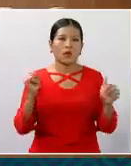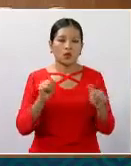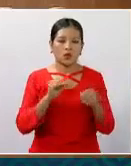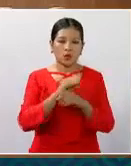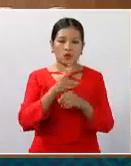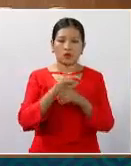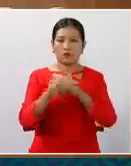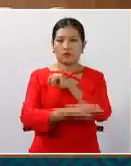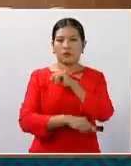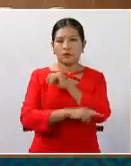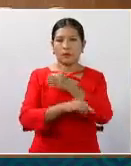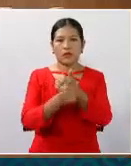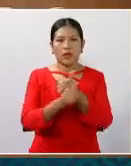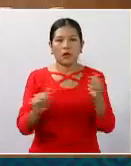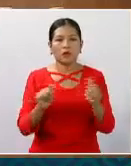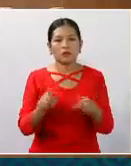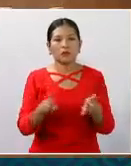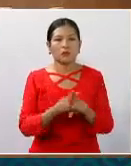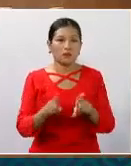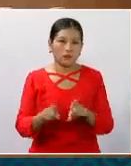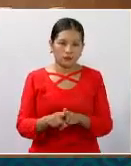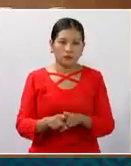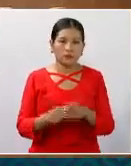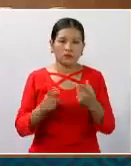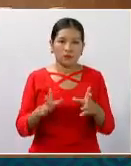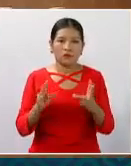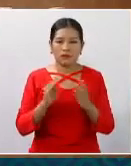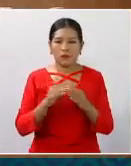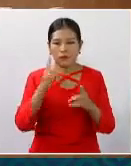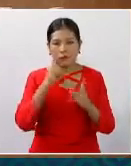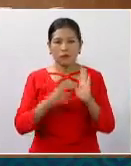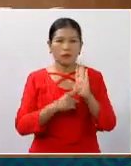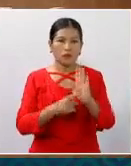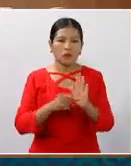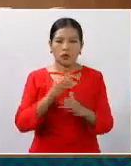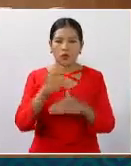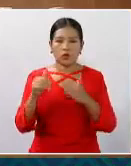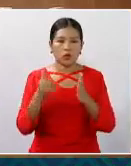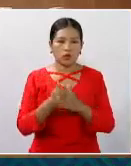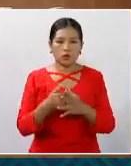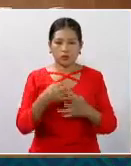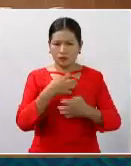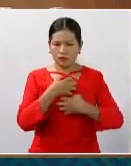Nacional de Autonomías, también ha mostrado su molestia y ha